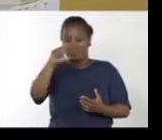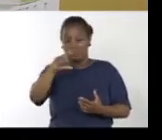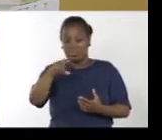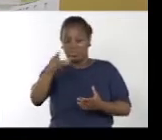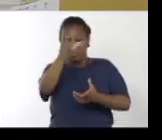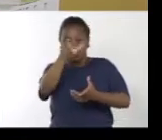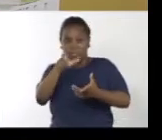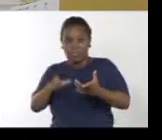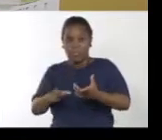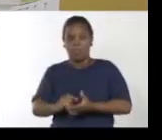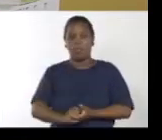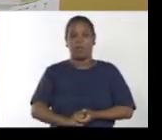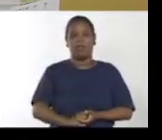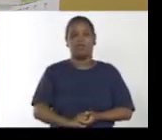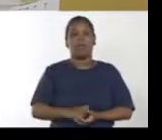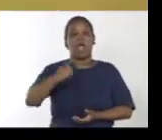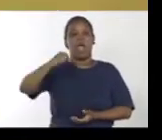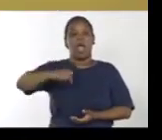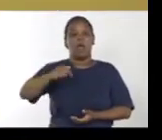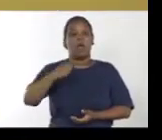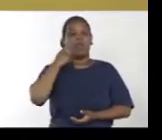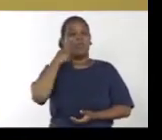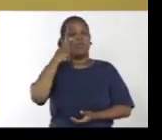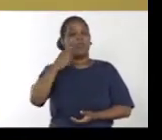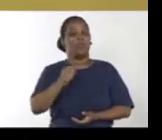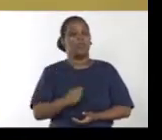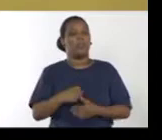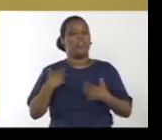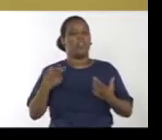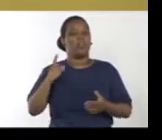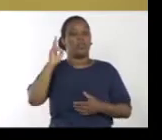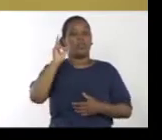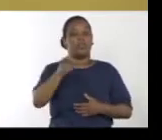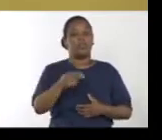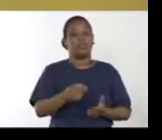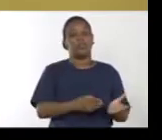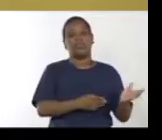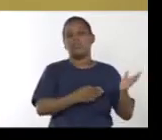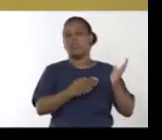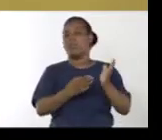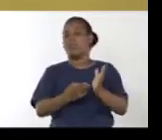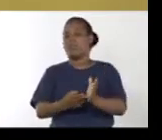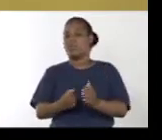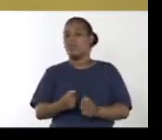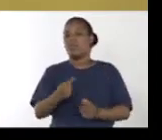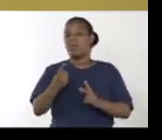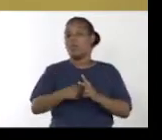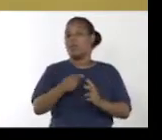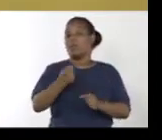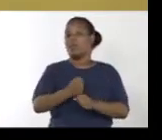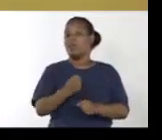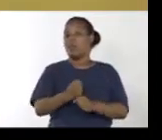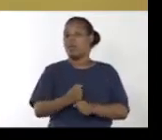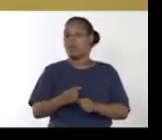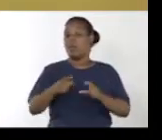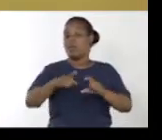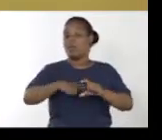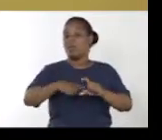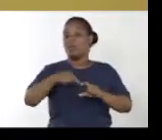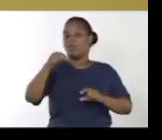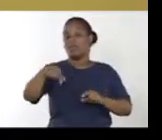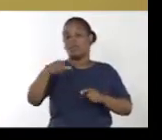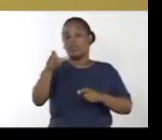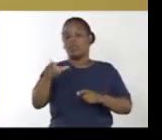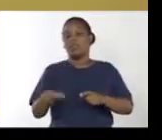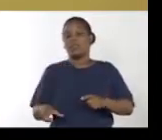4 estrofas del poema. Ahora vamos a ver qué orientaciones les traigo para trabajar con el contenido de